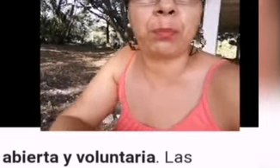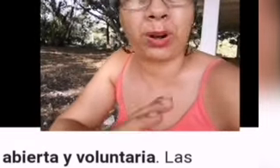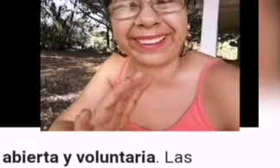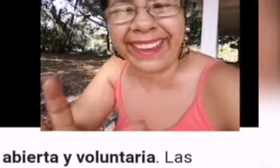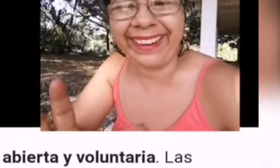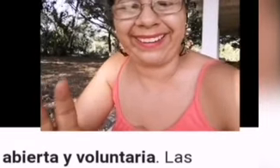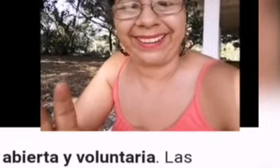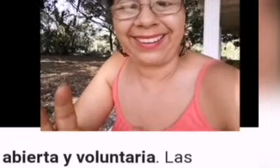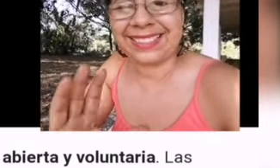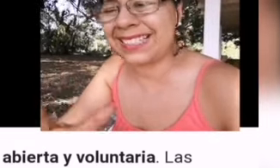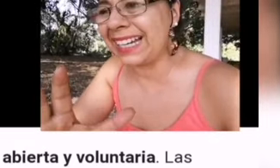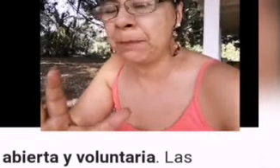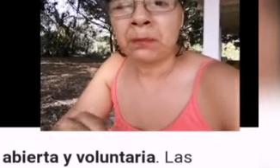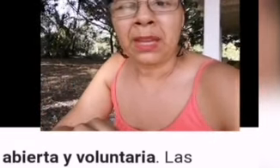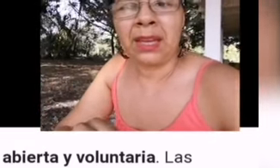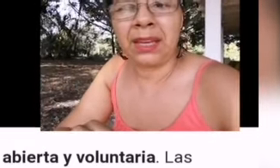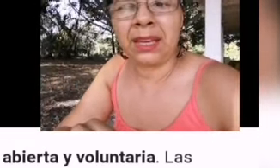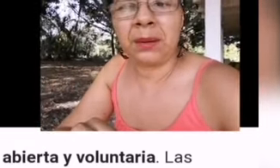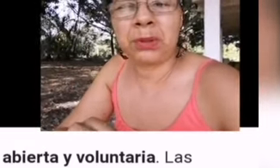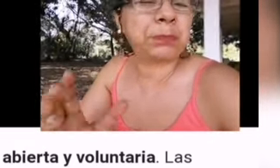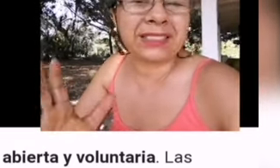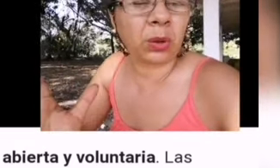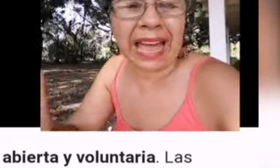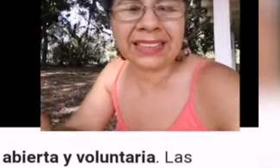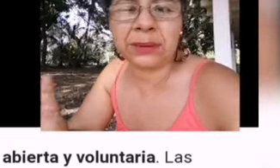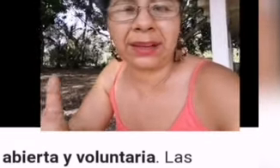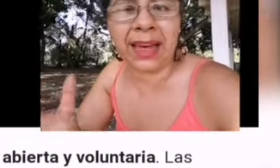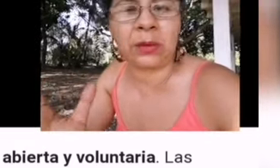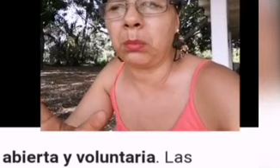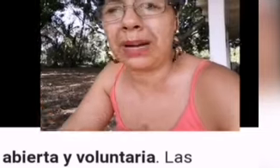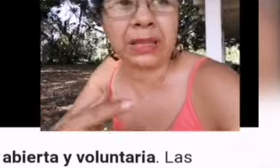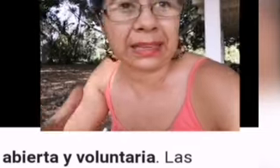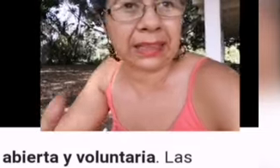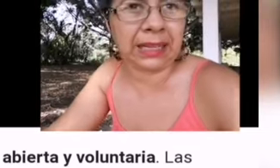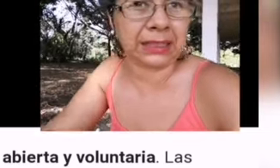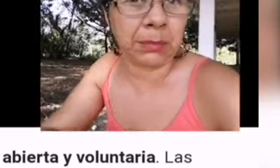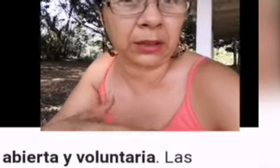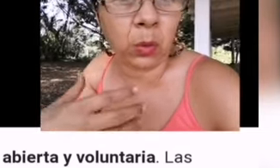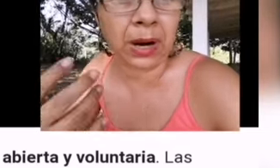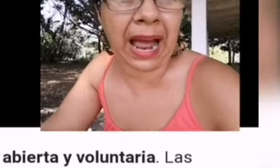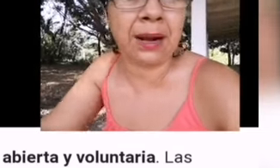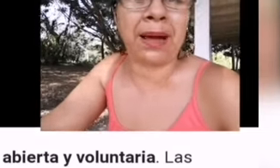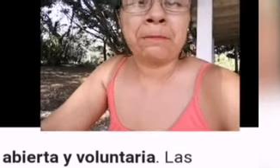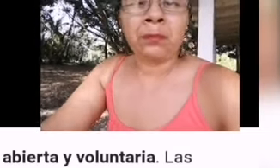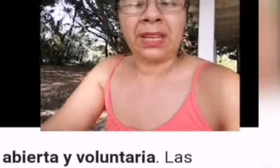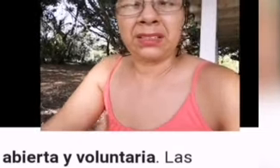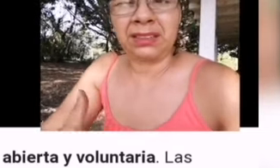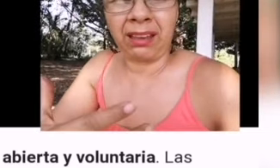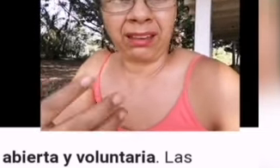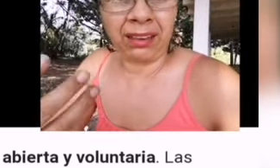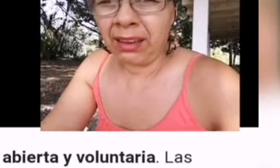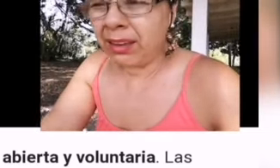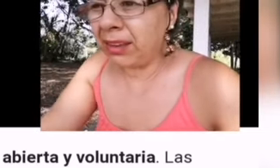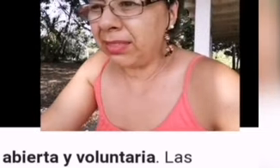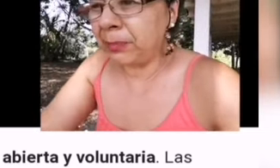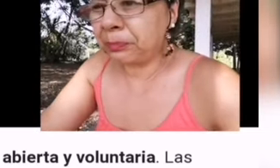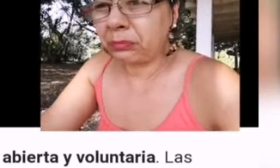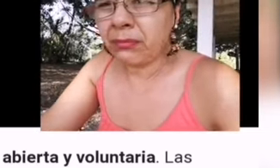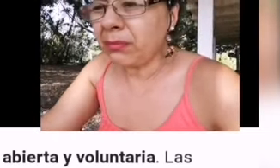Se habla muchísimo del por qué están pues personajes, ¿verdad? Como Claudia Quijas, Marco Calva,